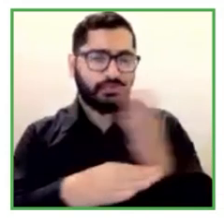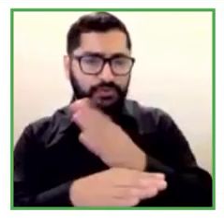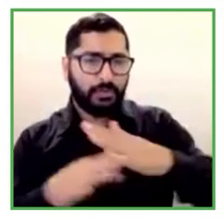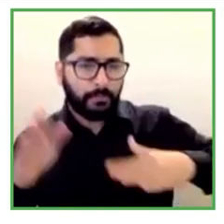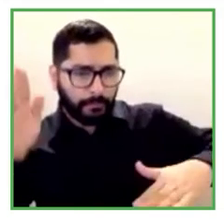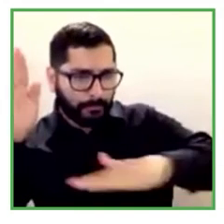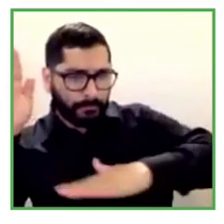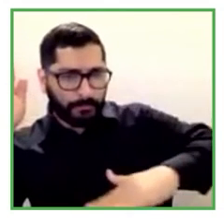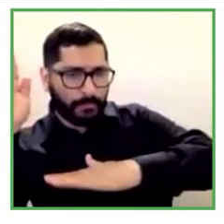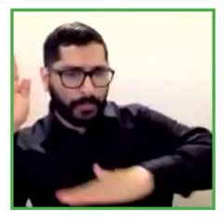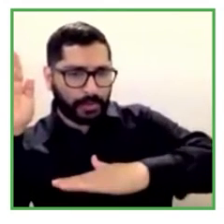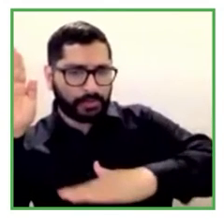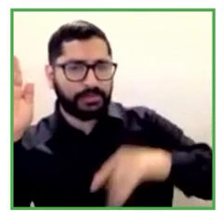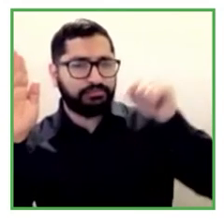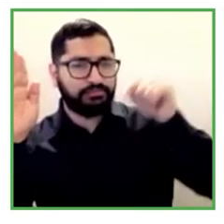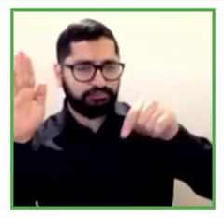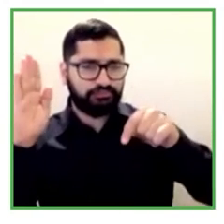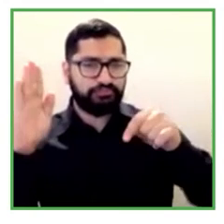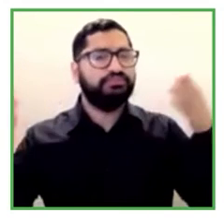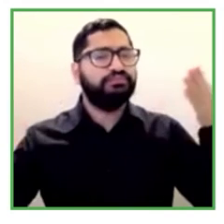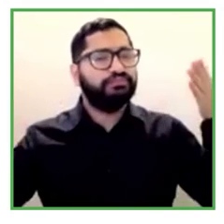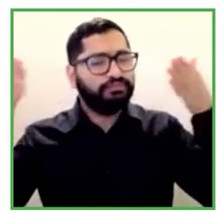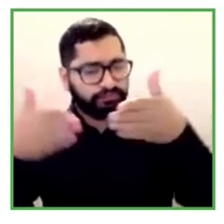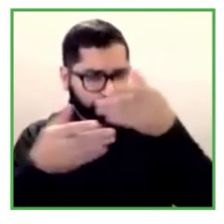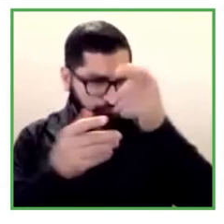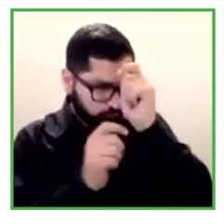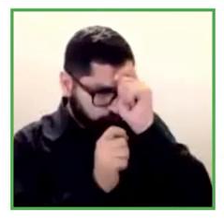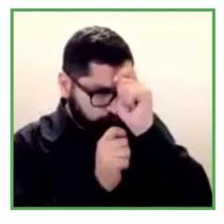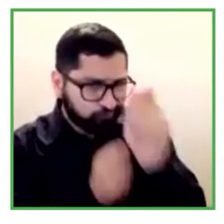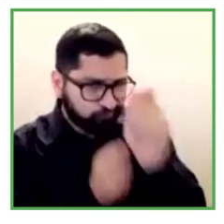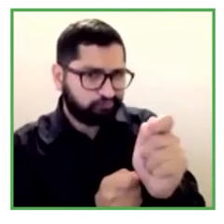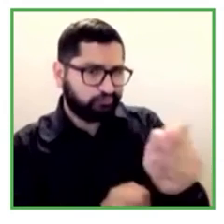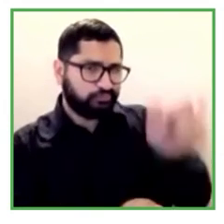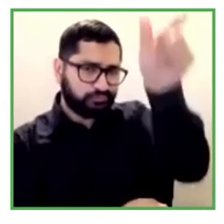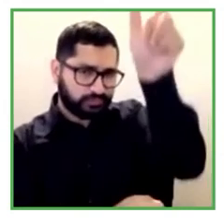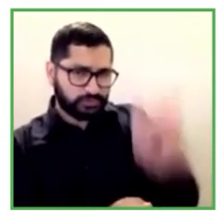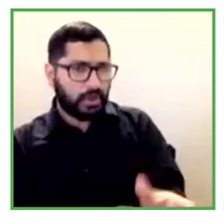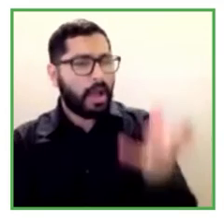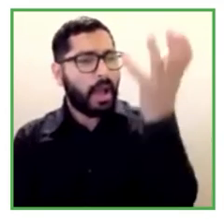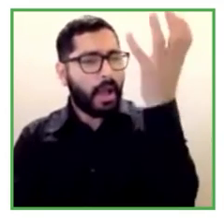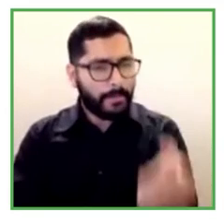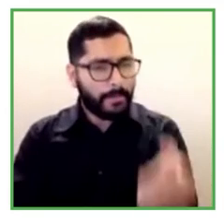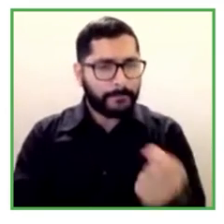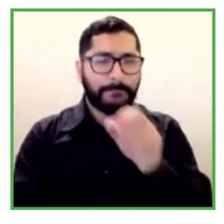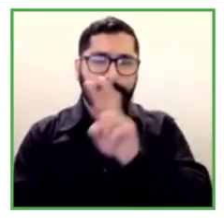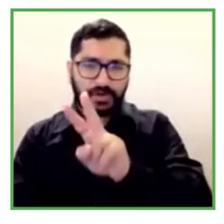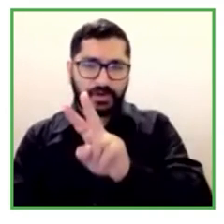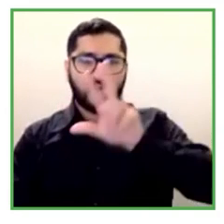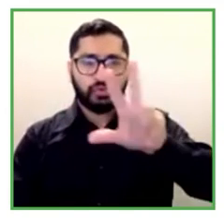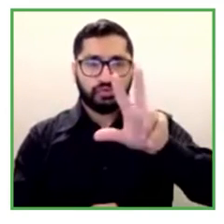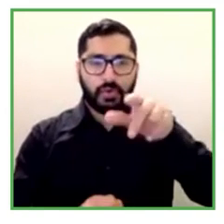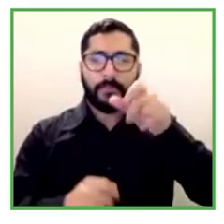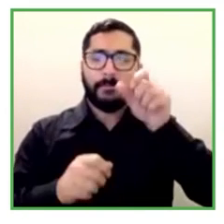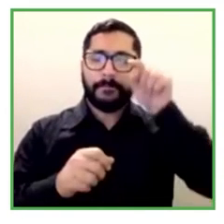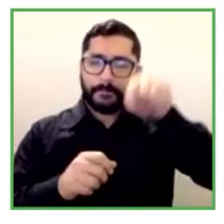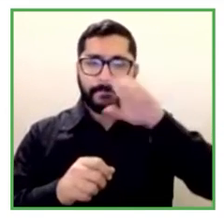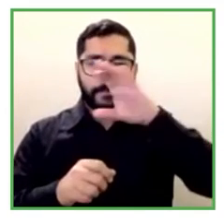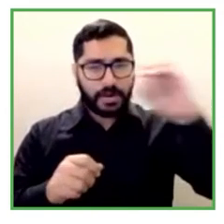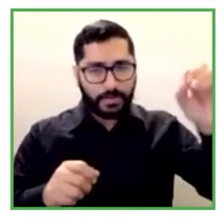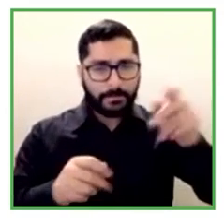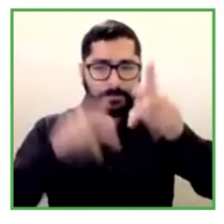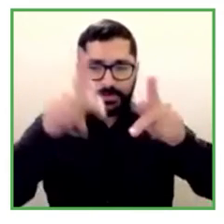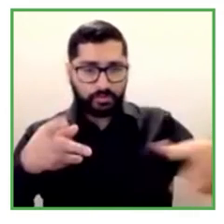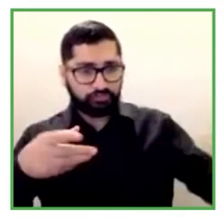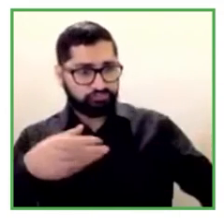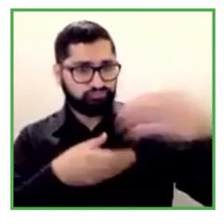comentaba, tenemos 98.000 colaboradores a nivel global, provenientes de muchos países, por lo tanto sus realidades son súper distintas. A nosotros